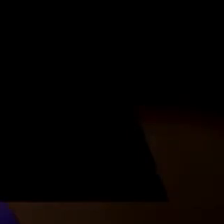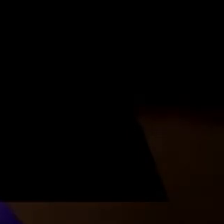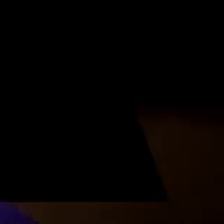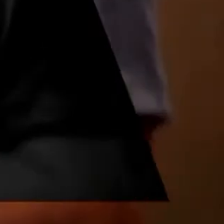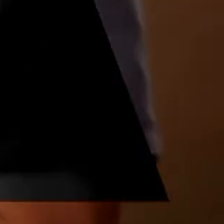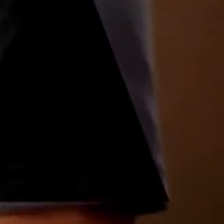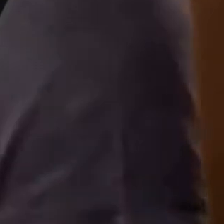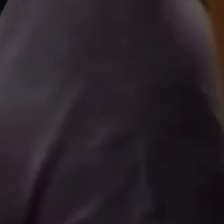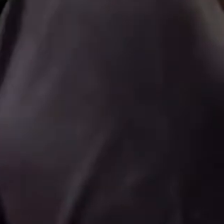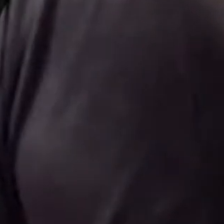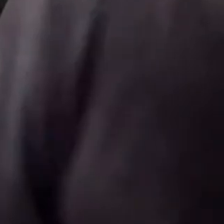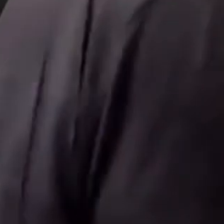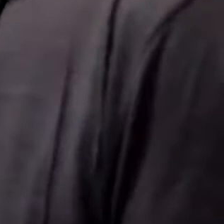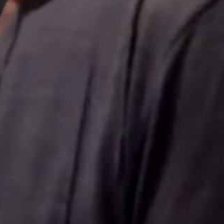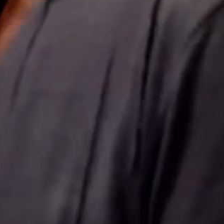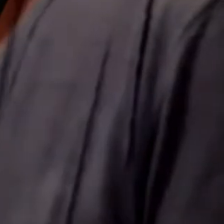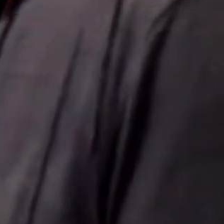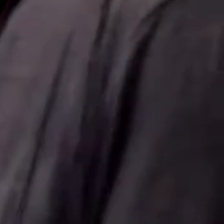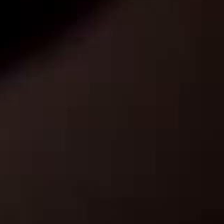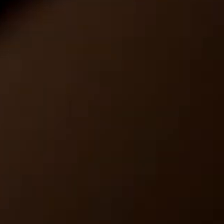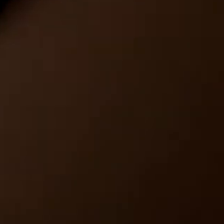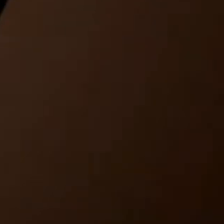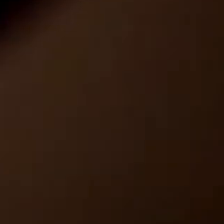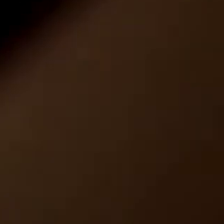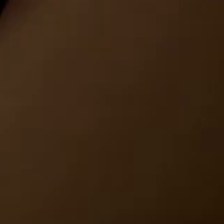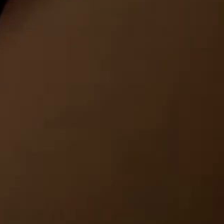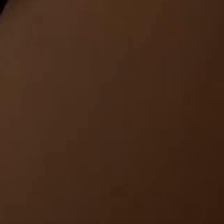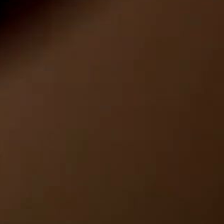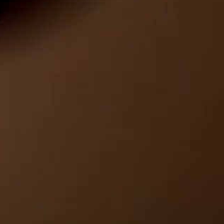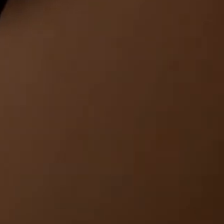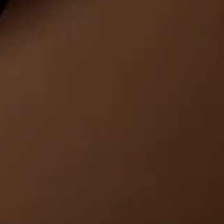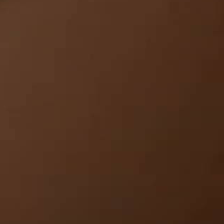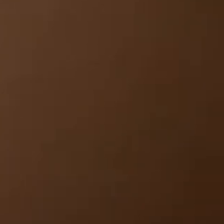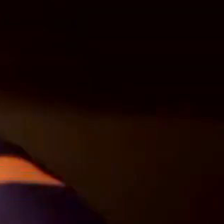en la pool of Guyamén